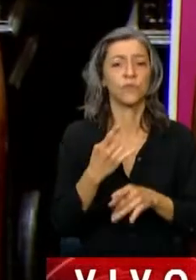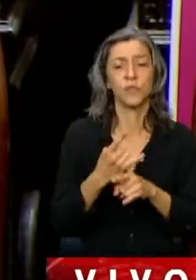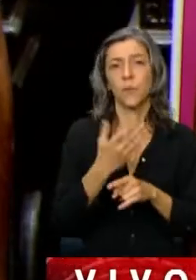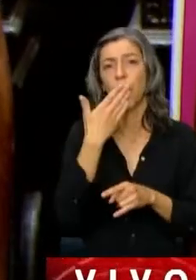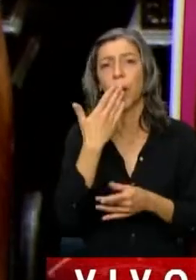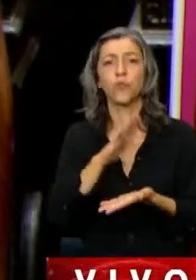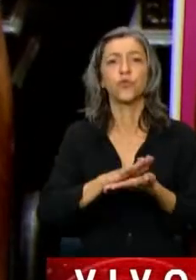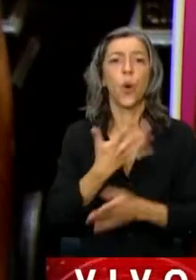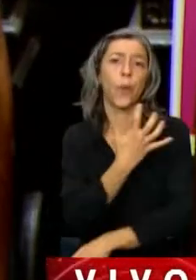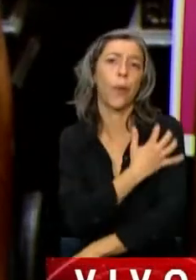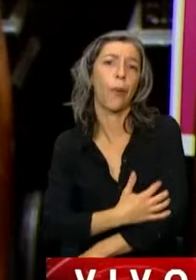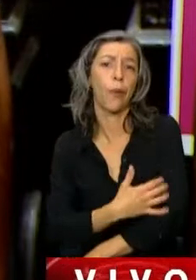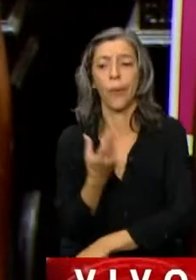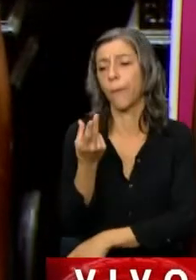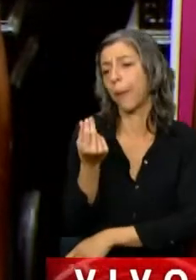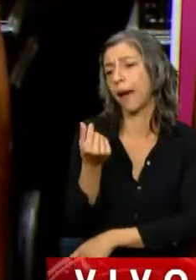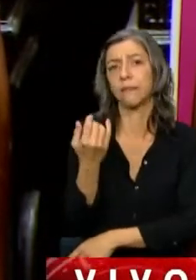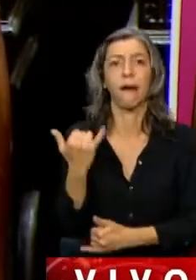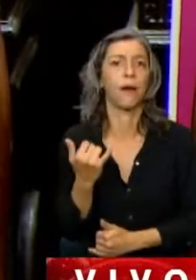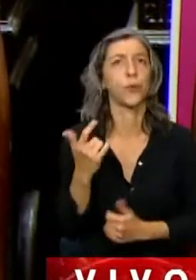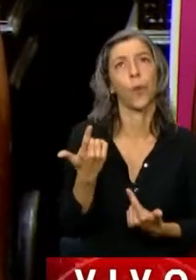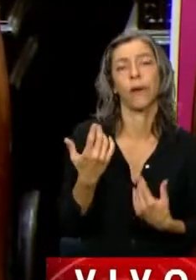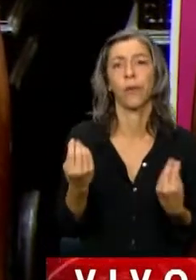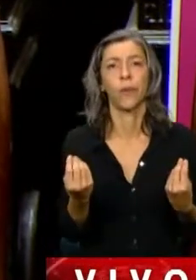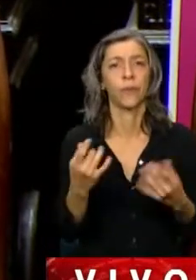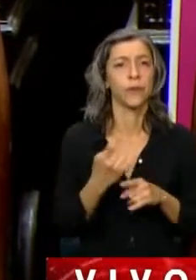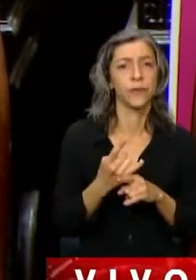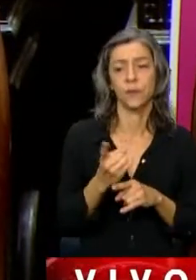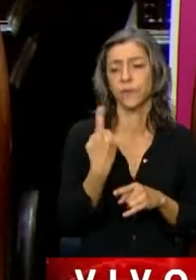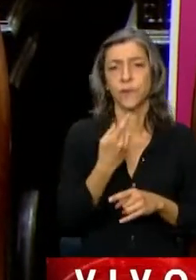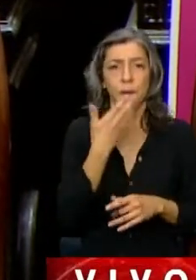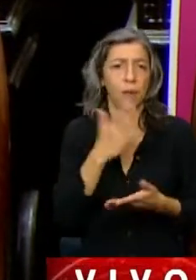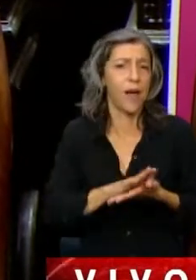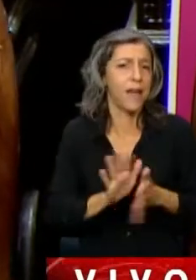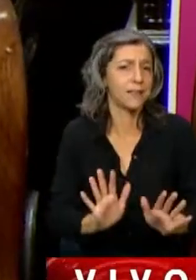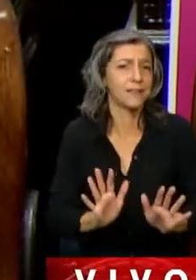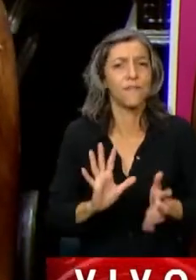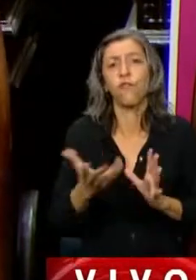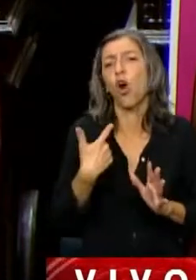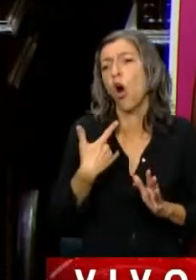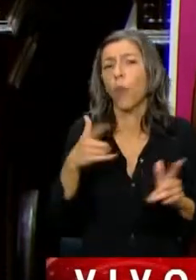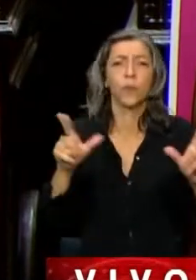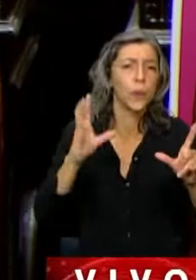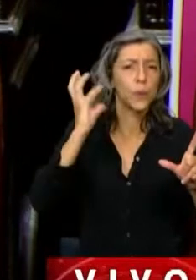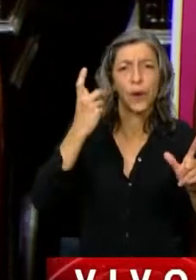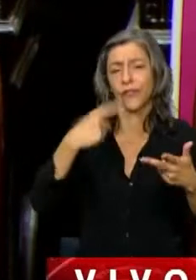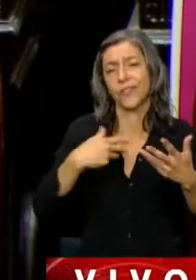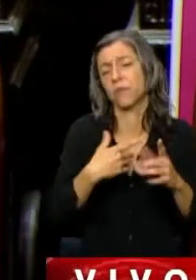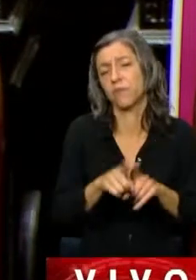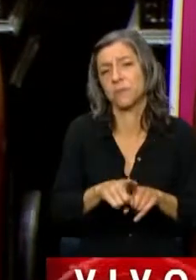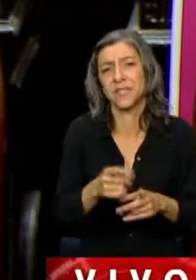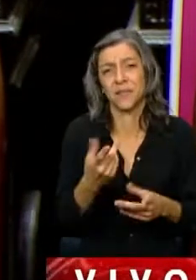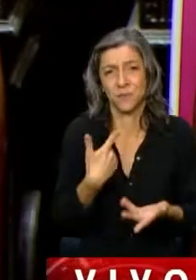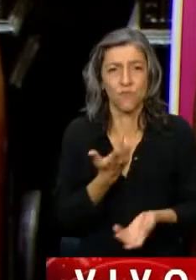se mide y que es de la forma en que hablamos de la pobreza casi siempre, acá, en los medios de comunicación y demás.